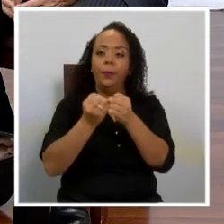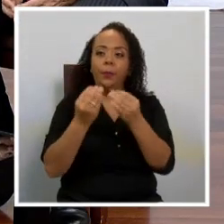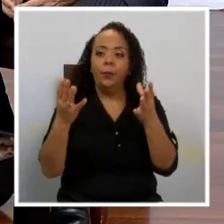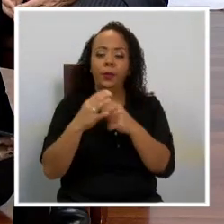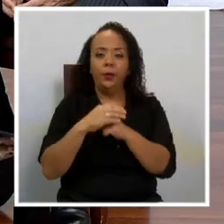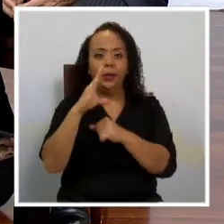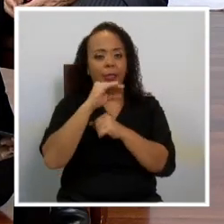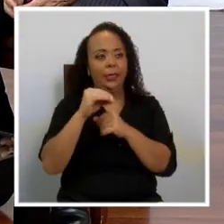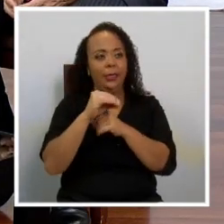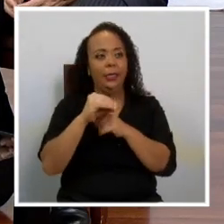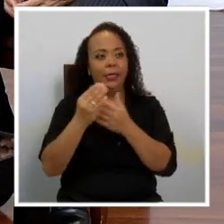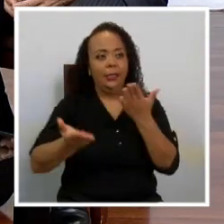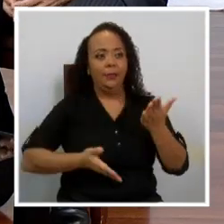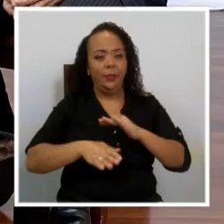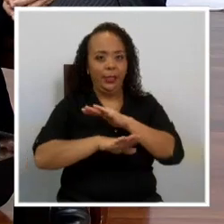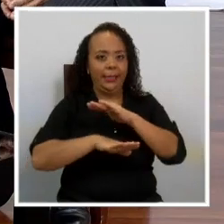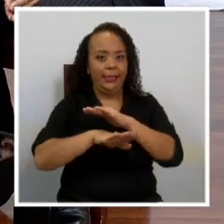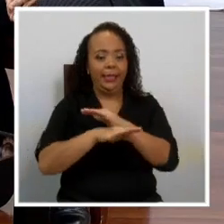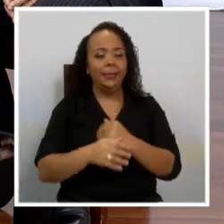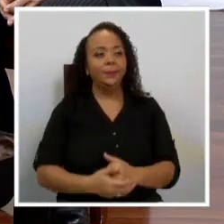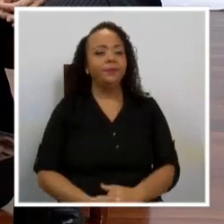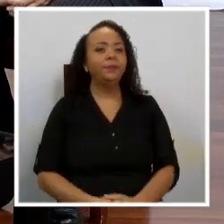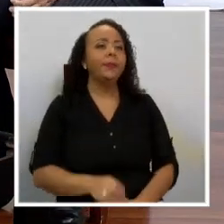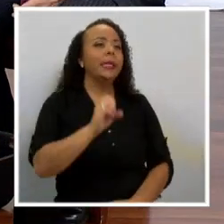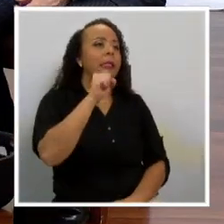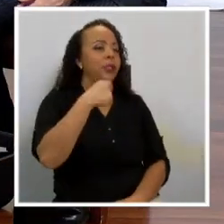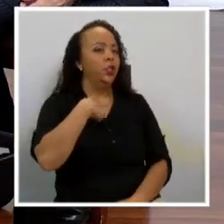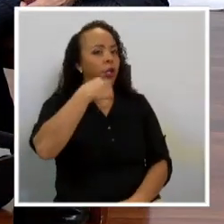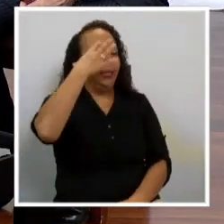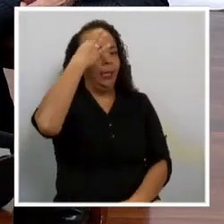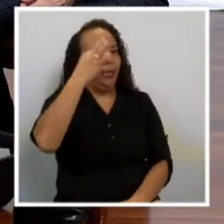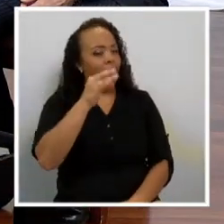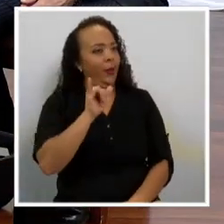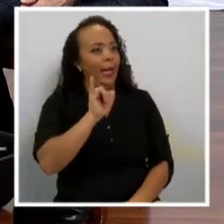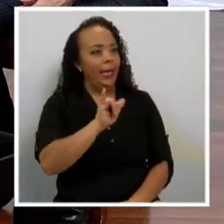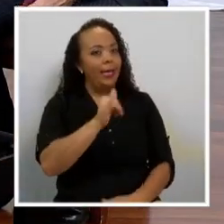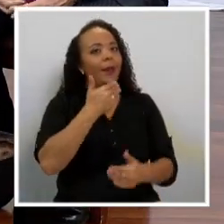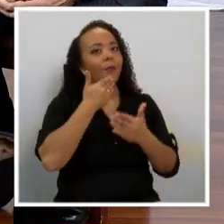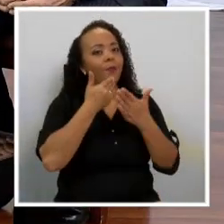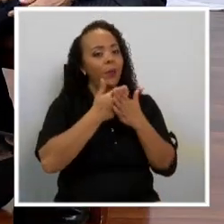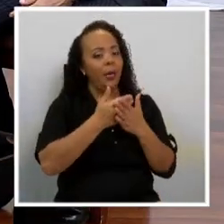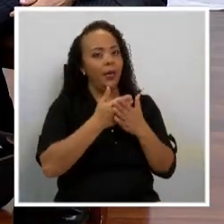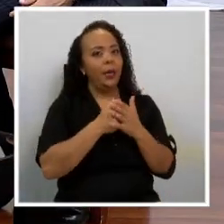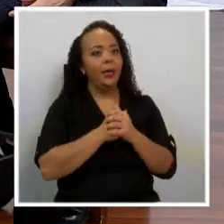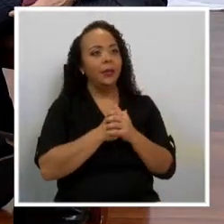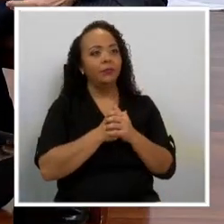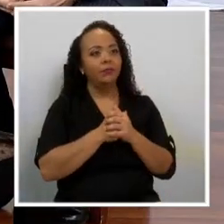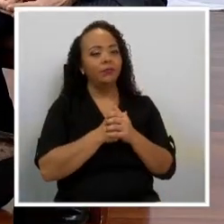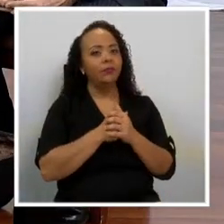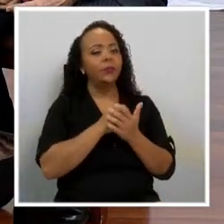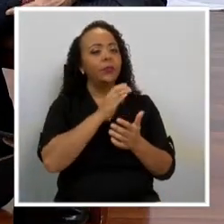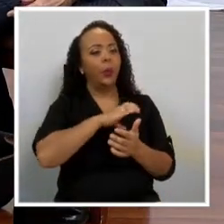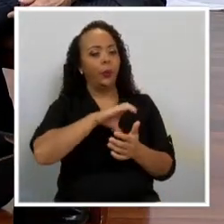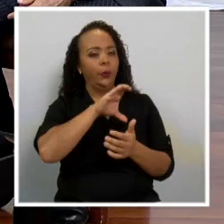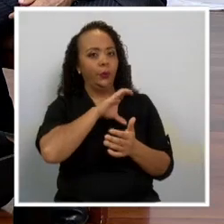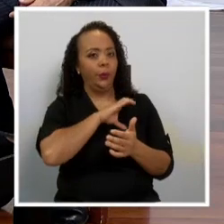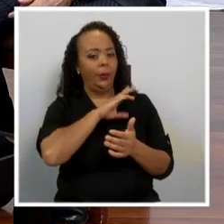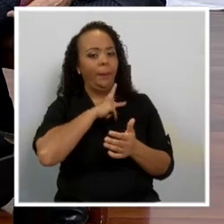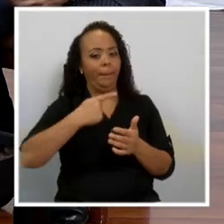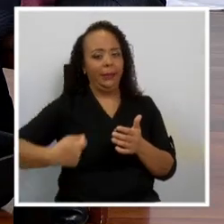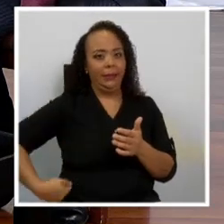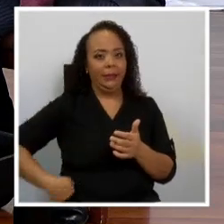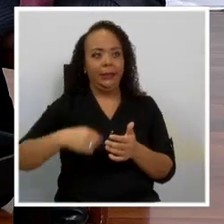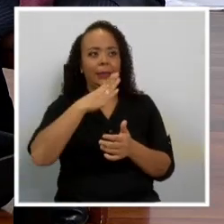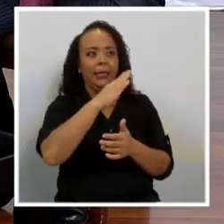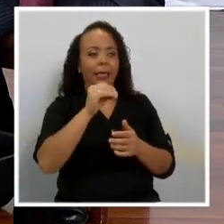servicios esenciales propiamente. Sí, yo creo que es ahí donde la buena conducción del presidente y la necesidad